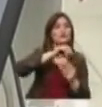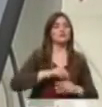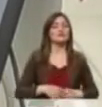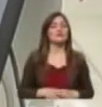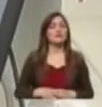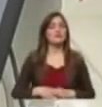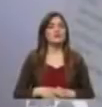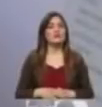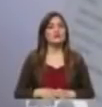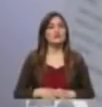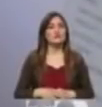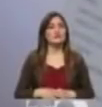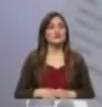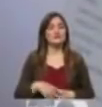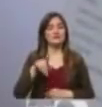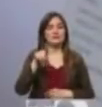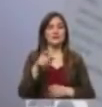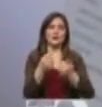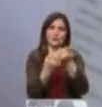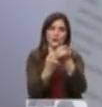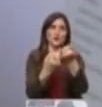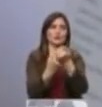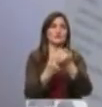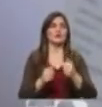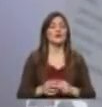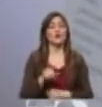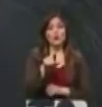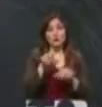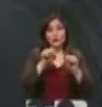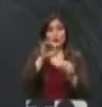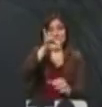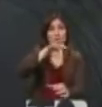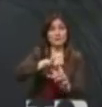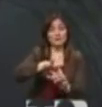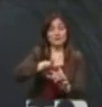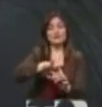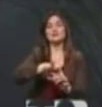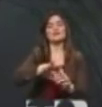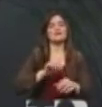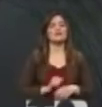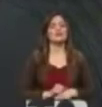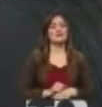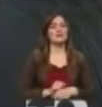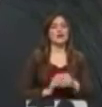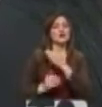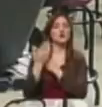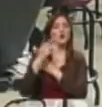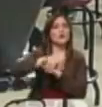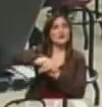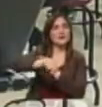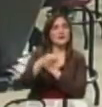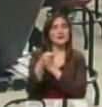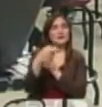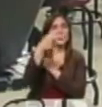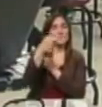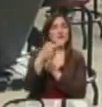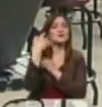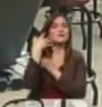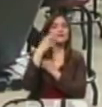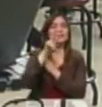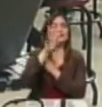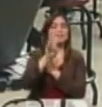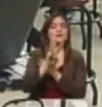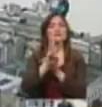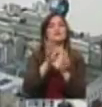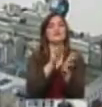Equinoccial y en este momento necesitan de su apoyo. Usted puede votar ingresando a la página de History Channel hasta el próximo